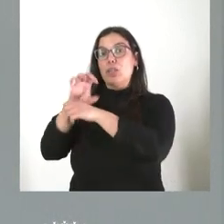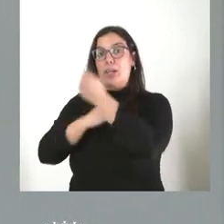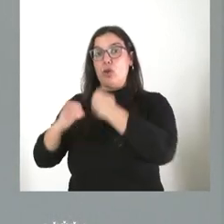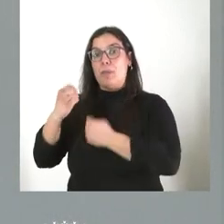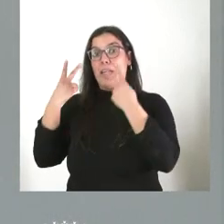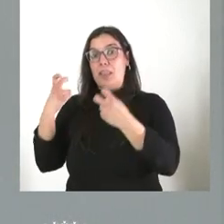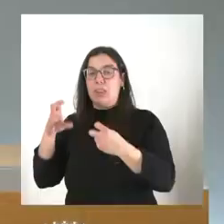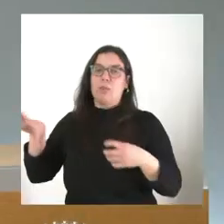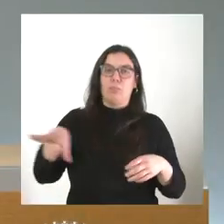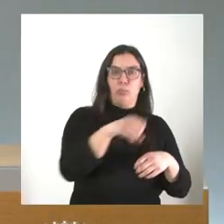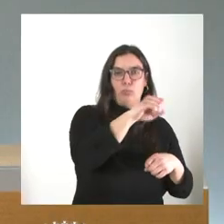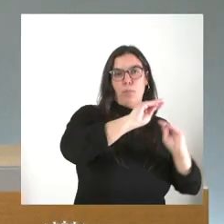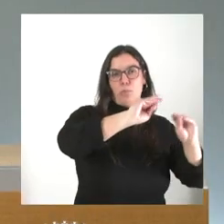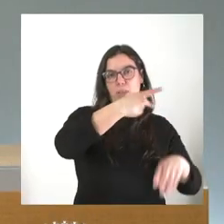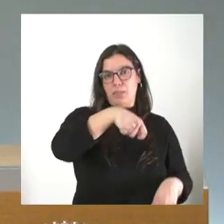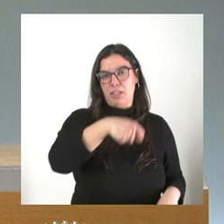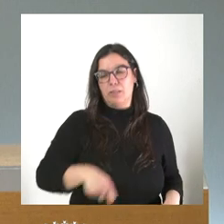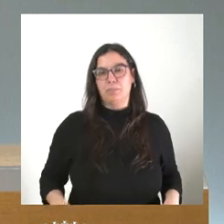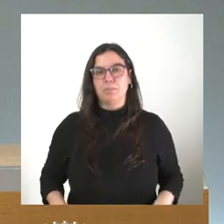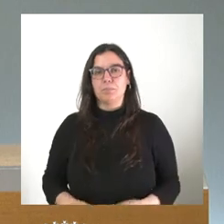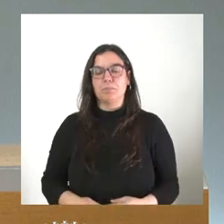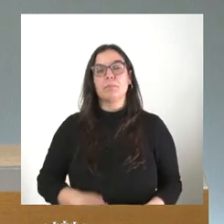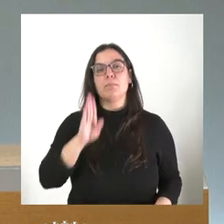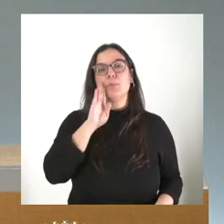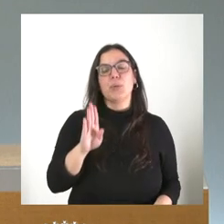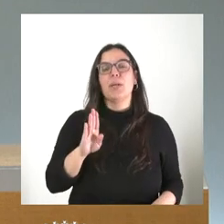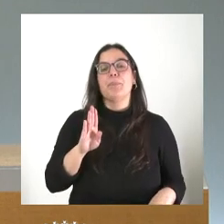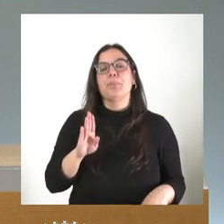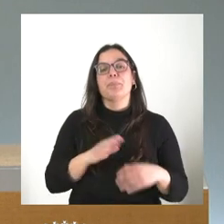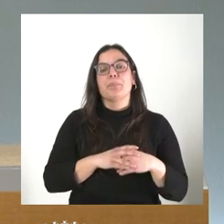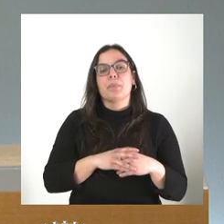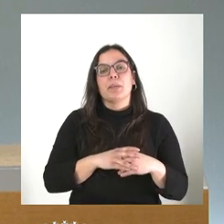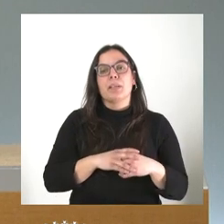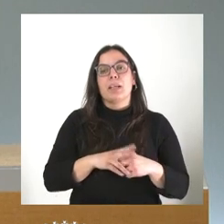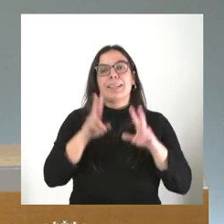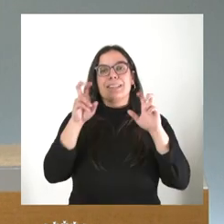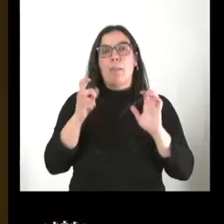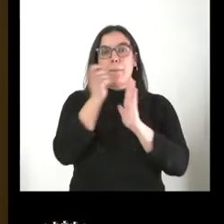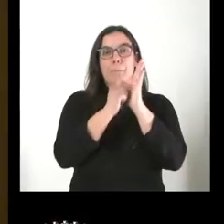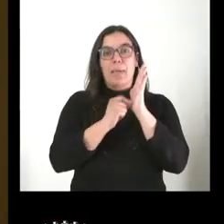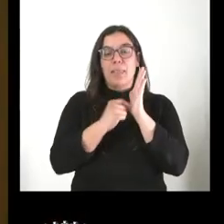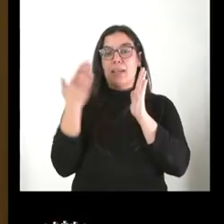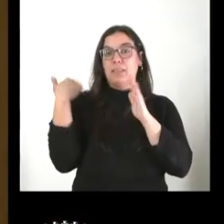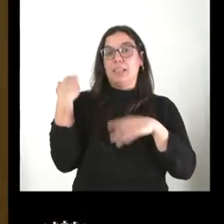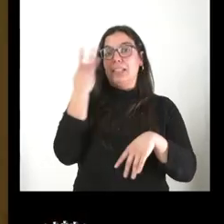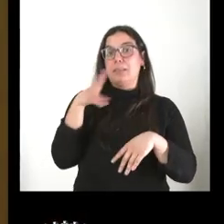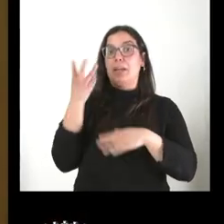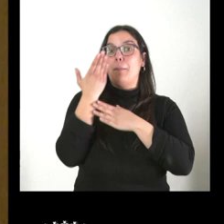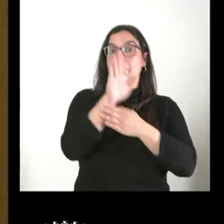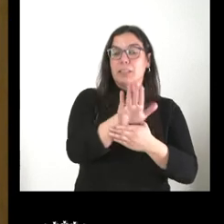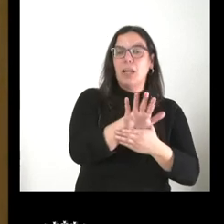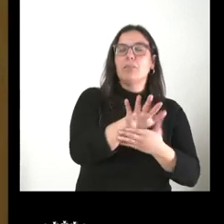Hacienda Hola Buenas Cómo va el despliegue de las medidas que nos presentaron Hace tres semanas